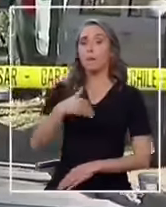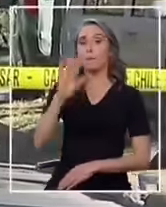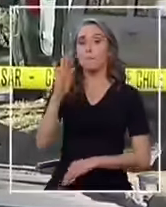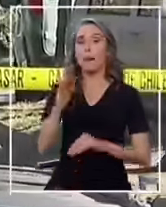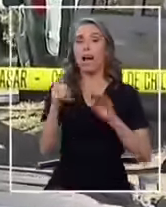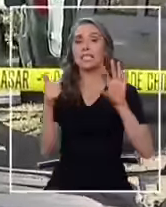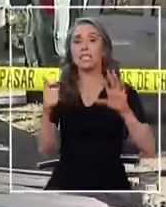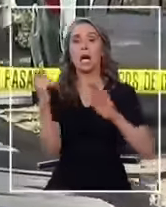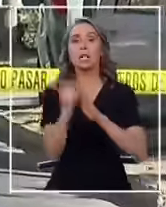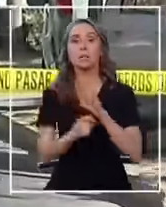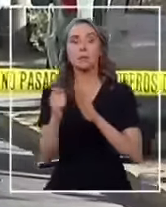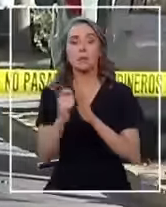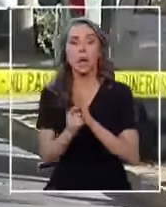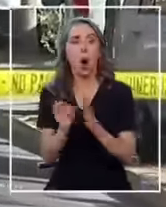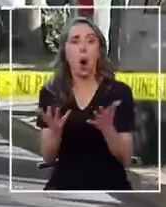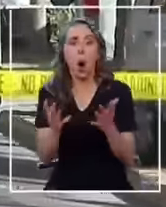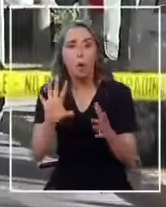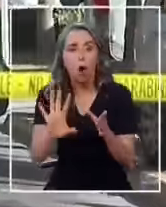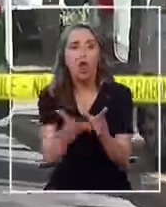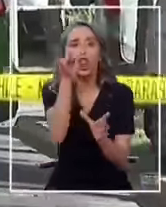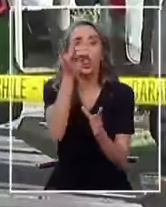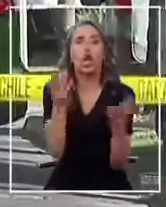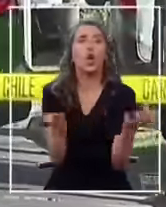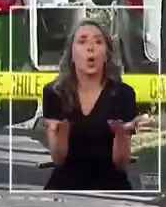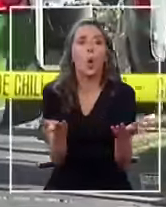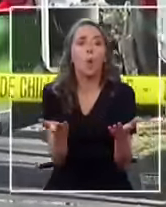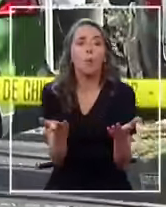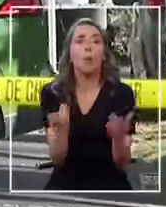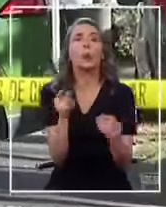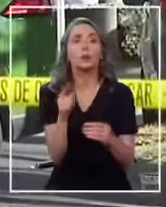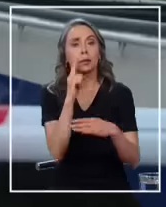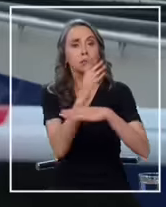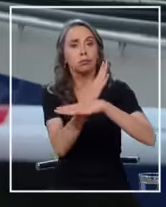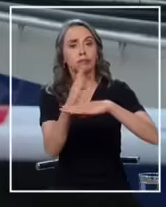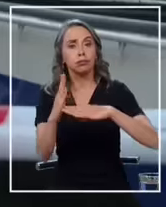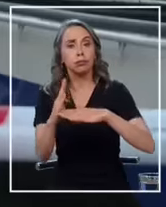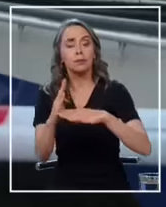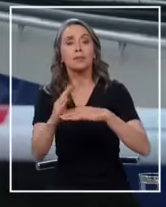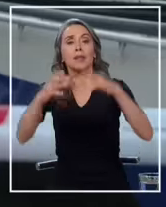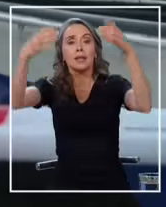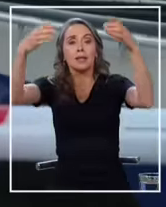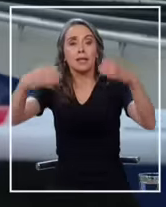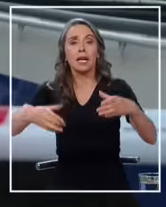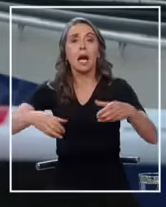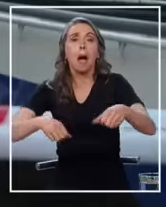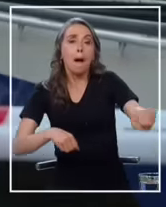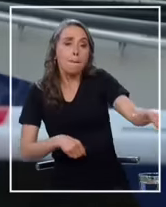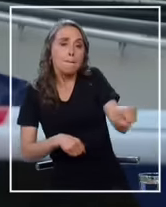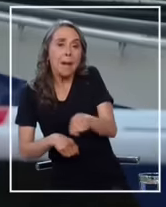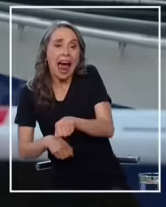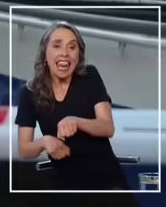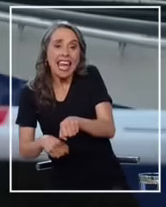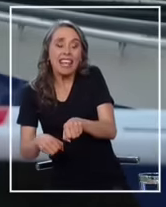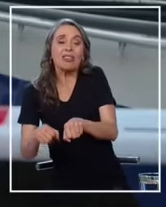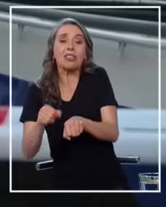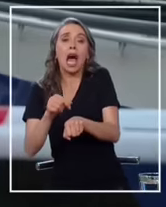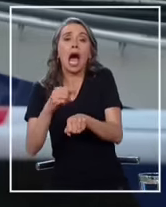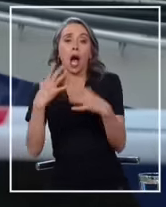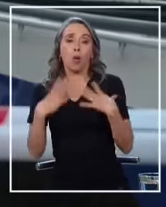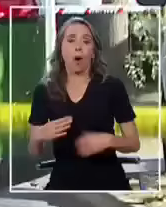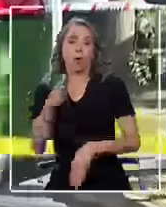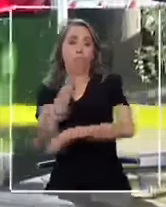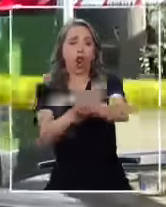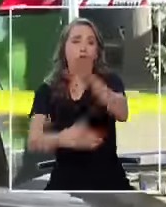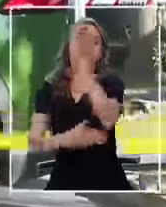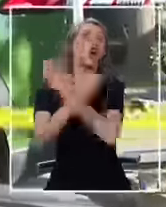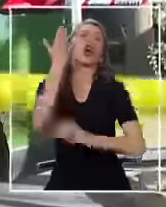de 6 meses. ¿Cómo sucedió todo esto? Que fue dejado dentro de una maleta, este cuerpo seccionado.